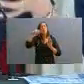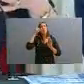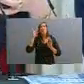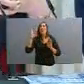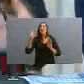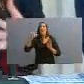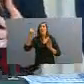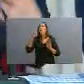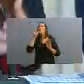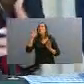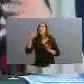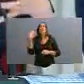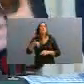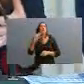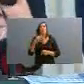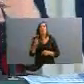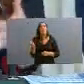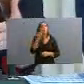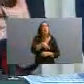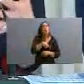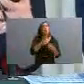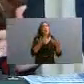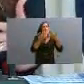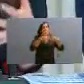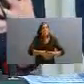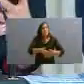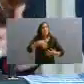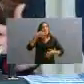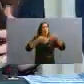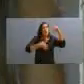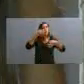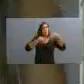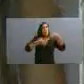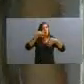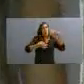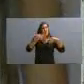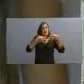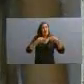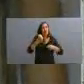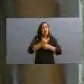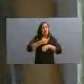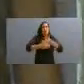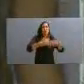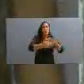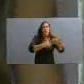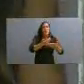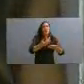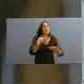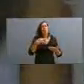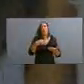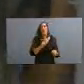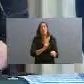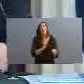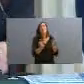verdadera funcionalidad dentro del sistema jurídico procesal argentino. Por eso también creo que hay que hacer una reforma al Código